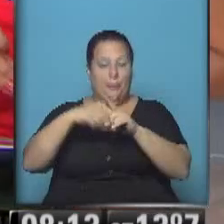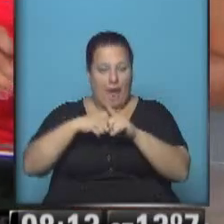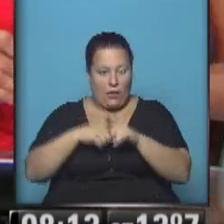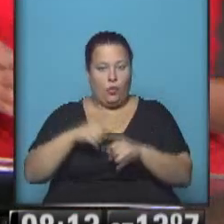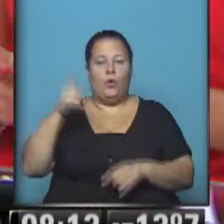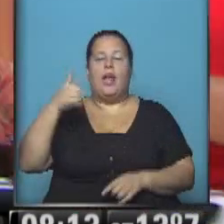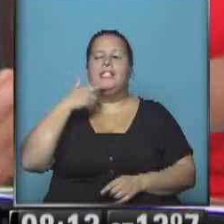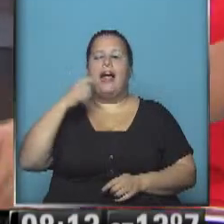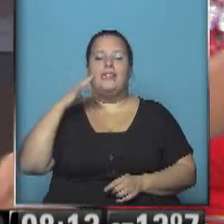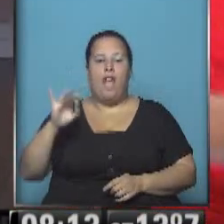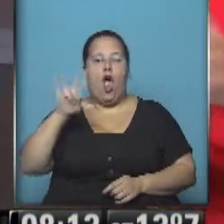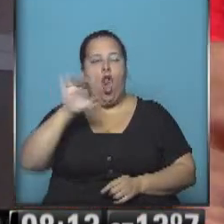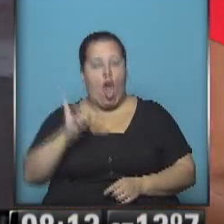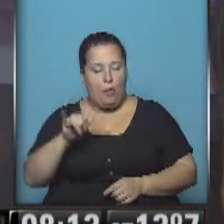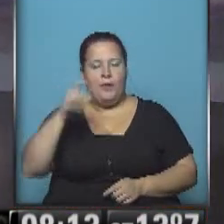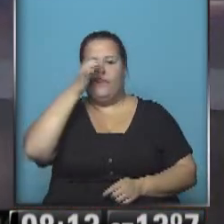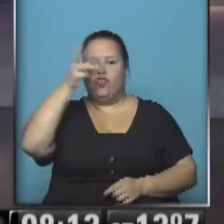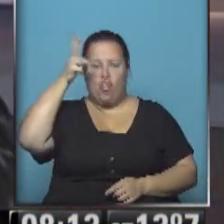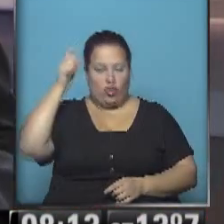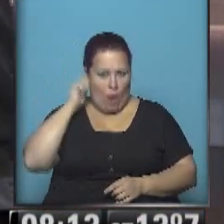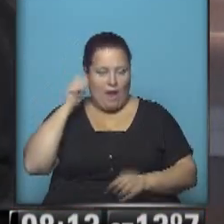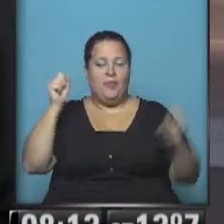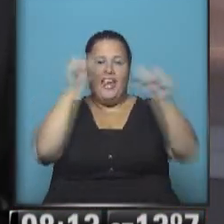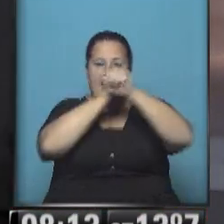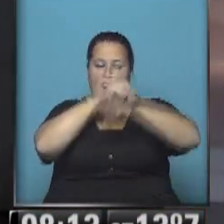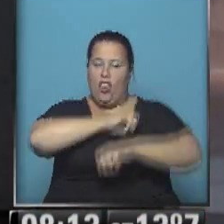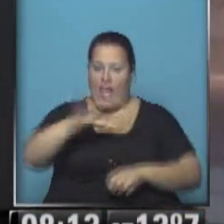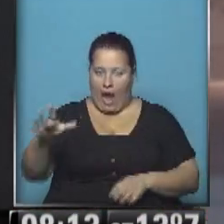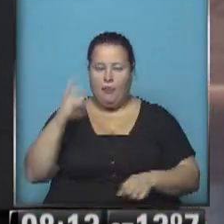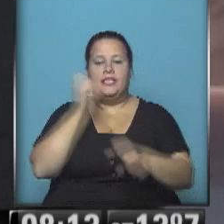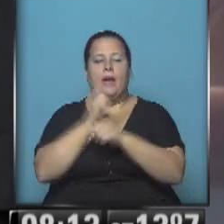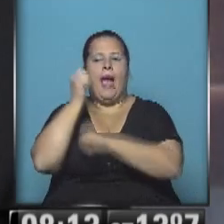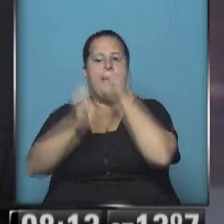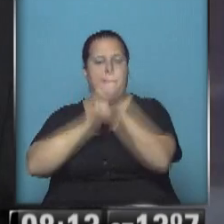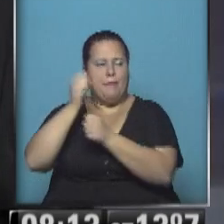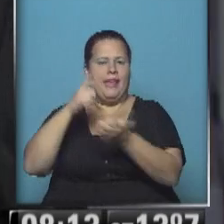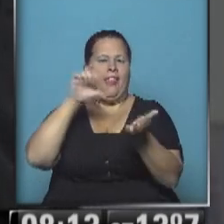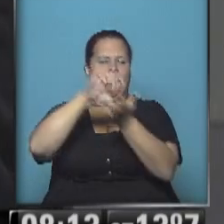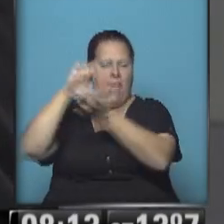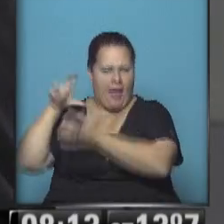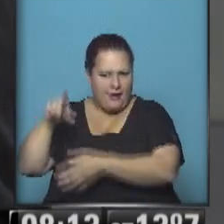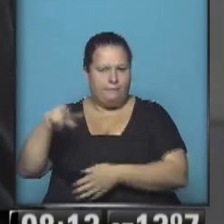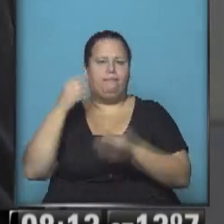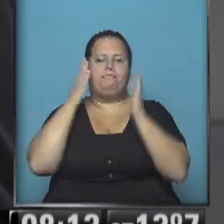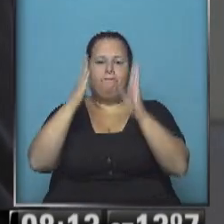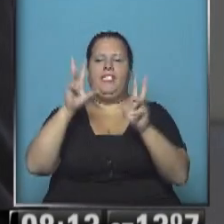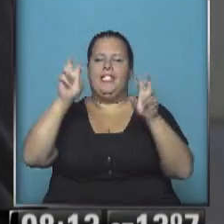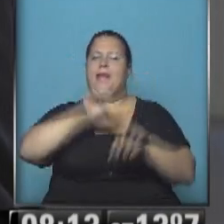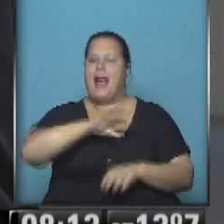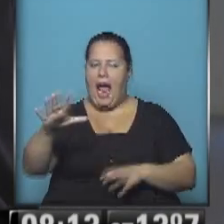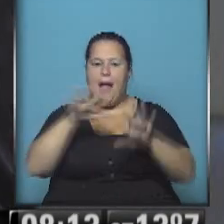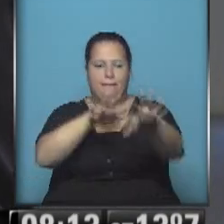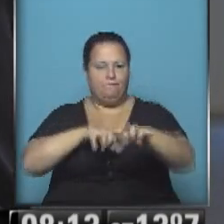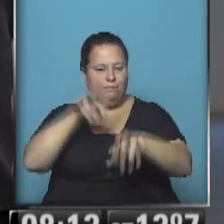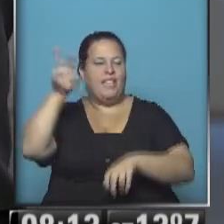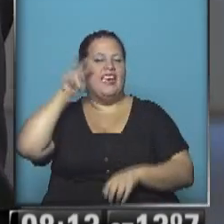santiago lópez menéndez 28 años es ingeniero agrónomo trabajado para una empresa multinacional justamente dedicada al campo a la siembra